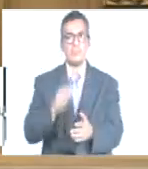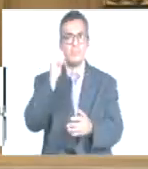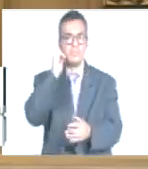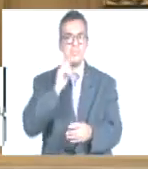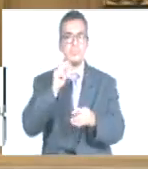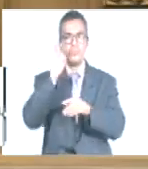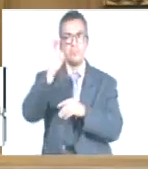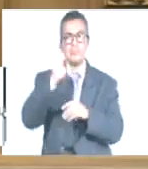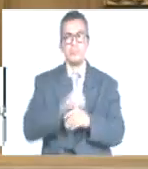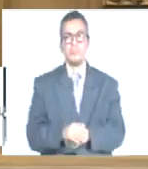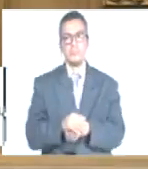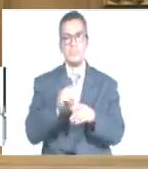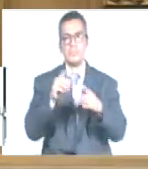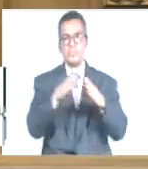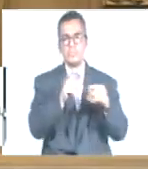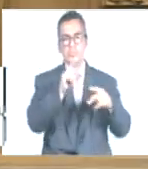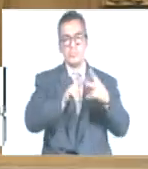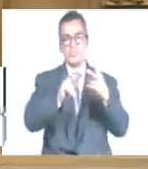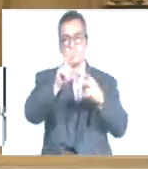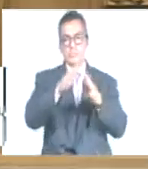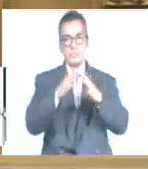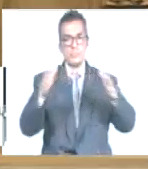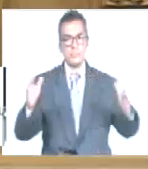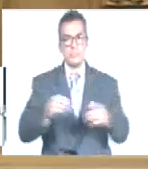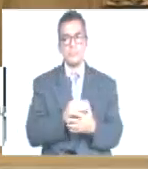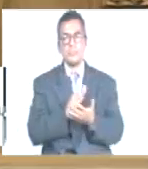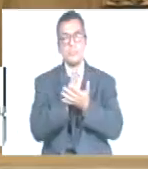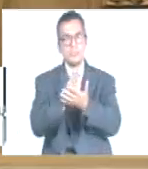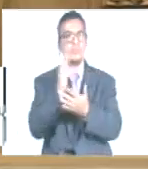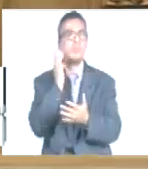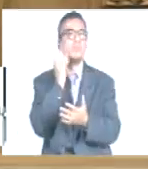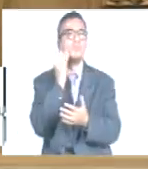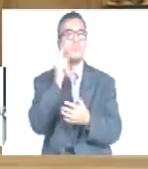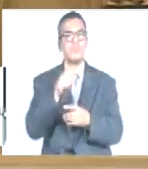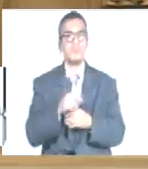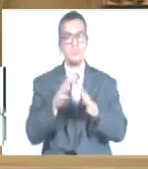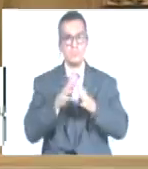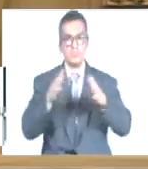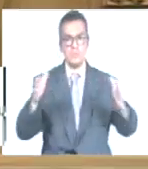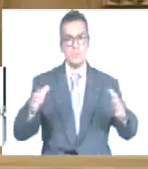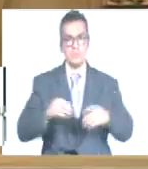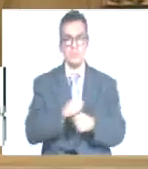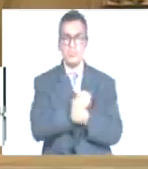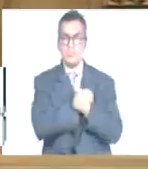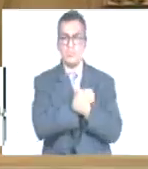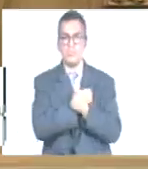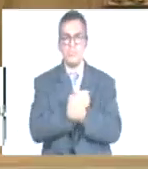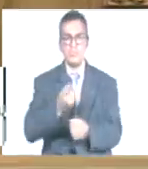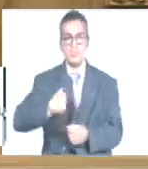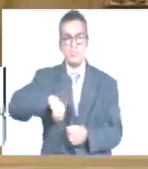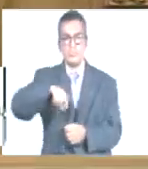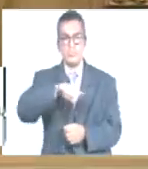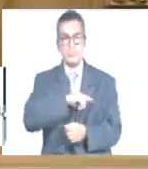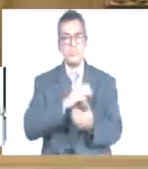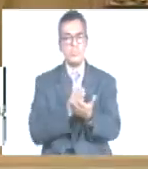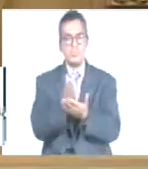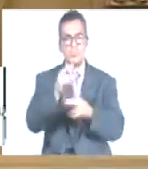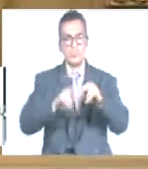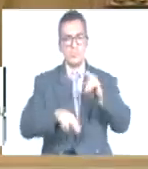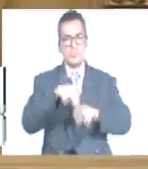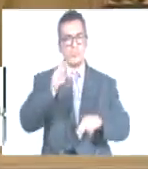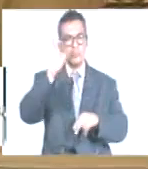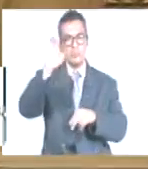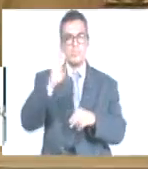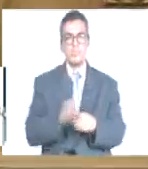a la patria dos seres tan extraordinarios que sirven de ejemplo, su grandeza y su amor para nosotras y nosotros seguir construyendo la